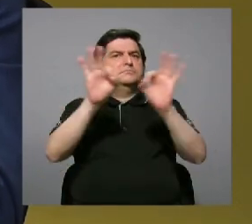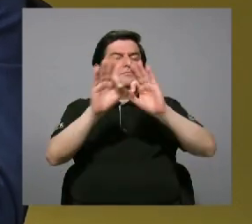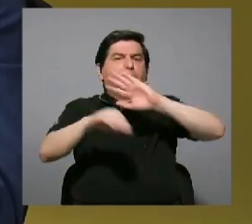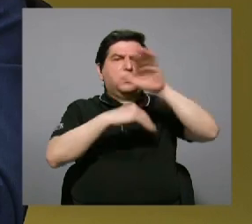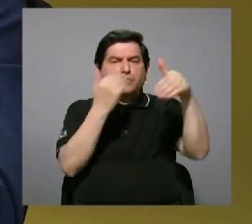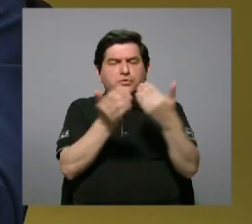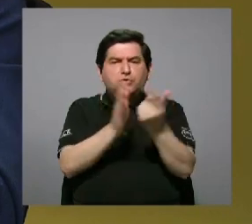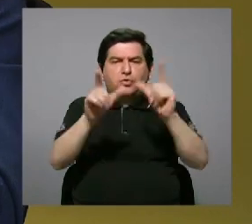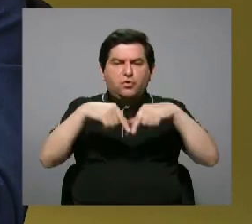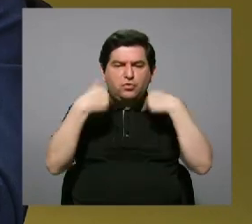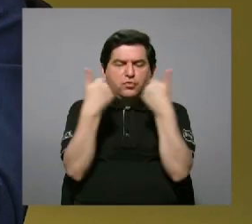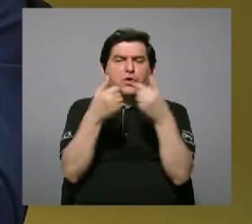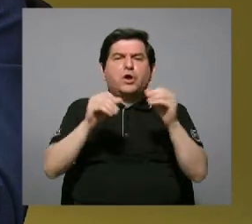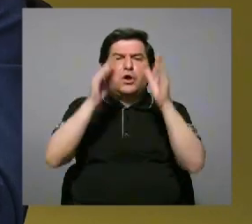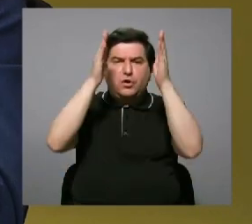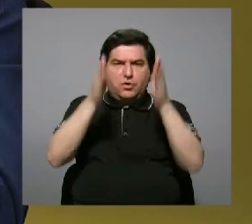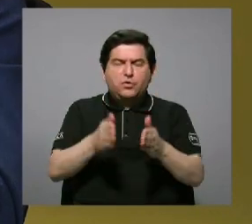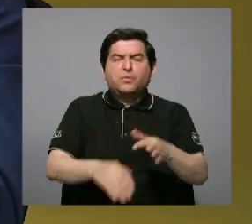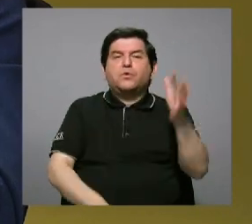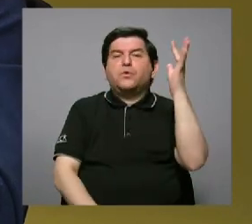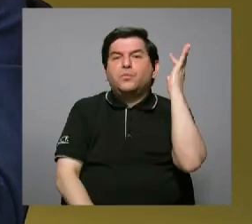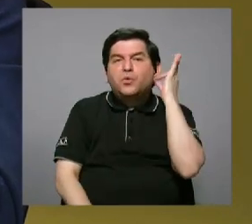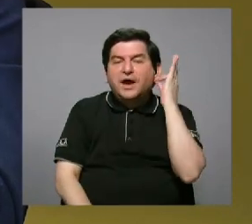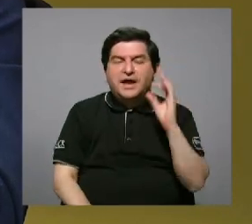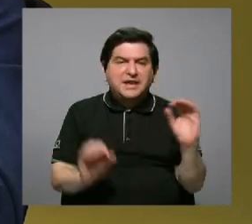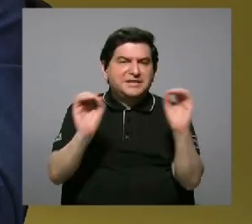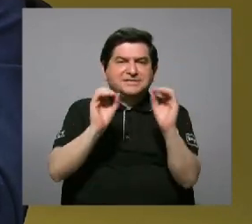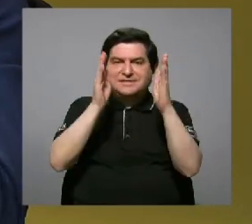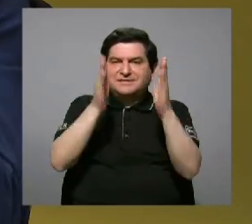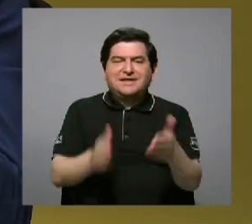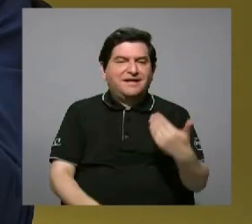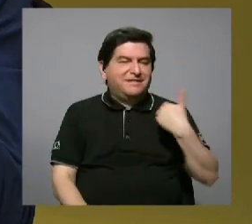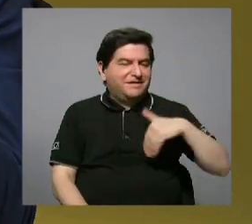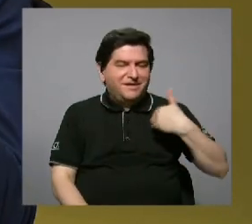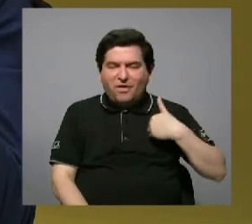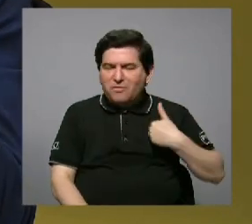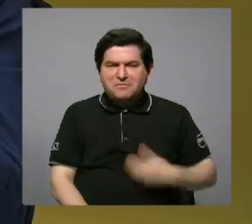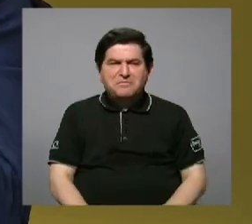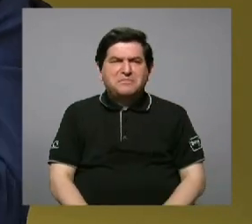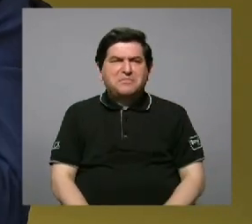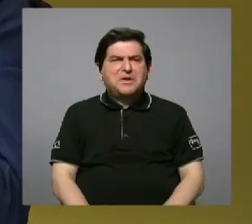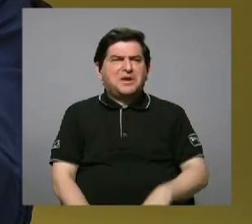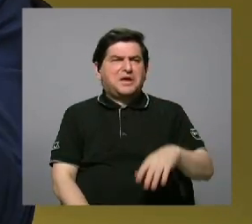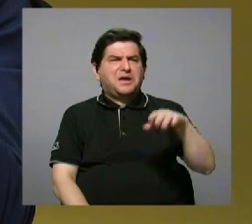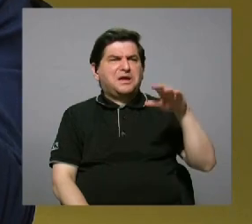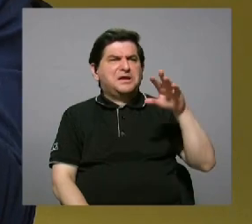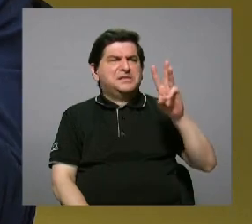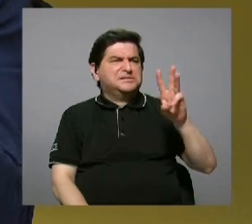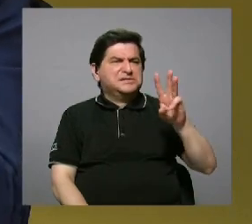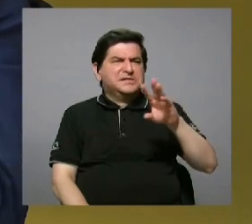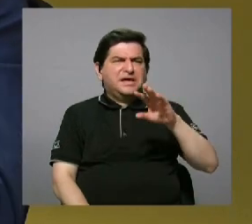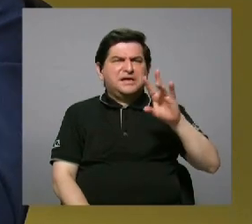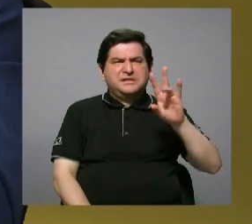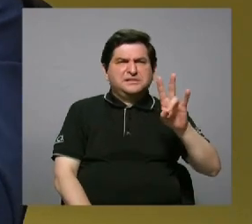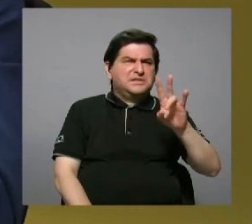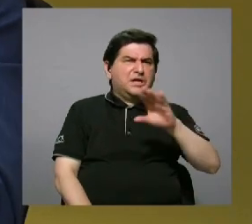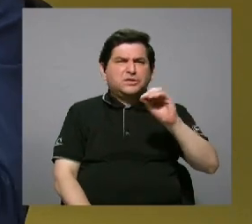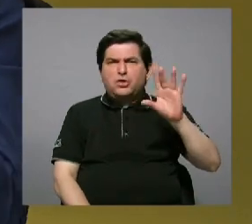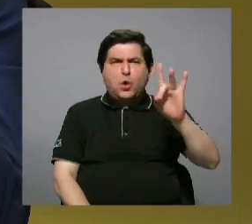el panel de instructoras eran mujeres, ni un solo profesor. Eran 6, 7, 8 mujeres extraordinarias,